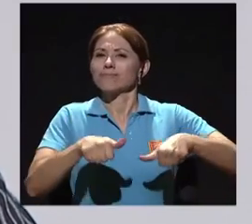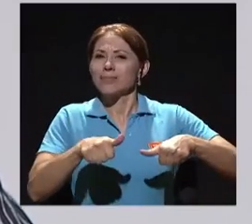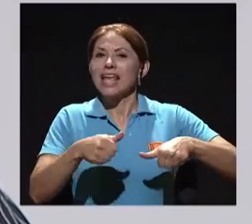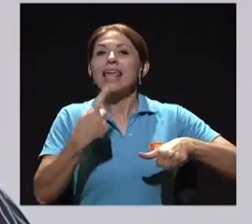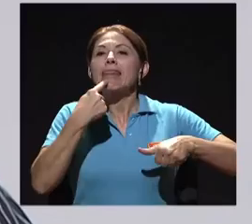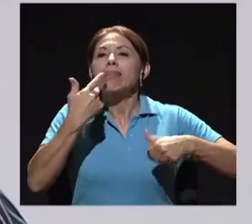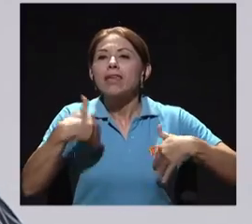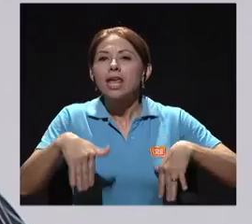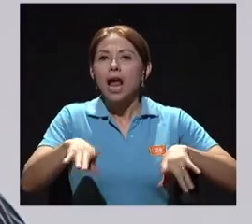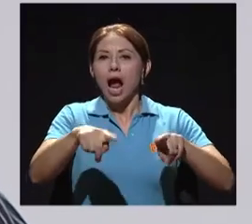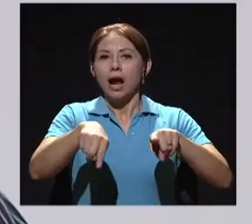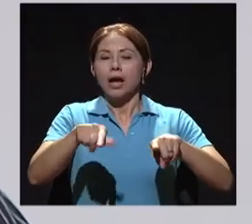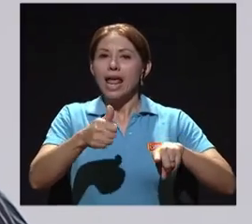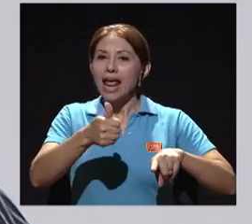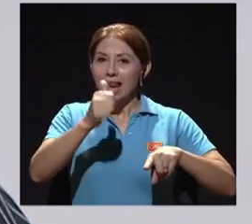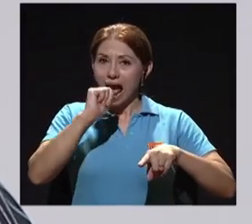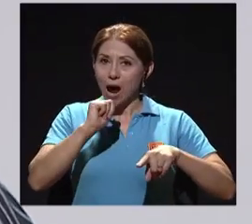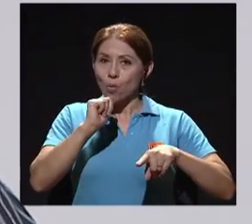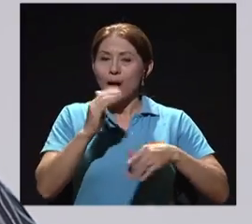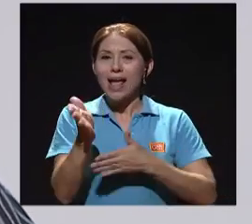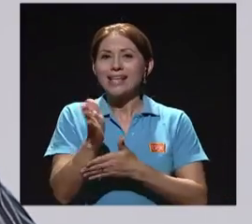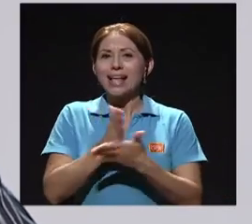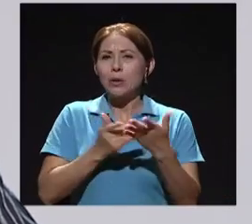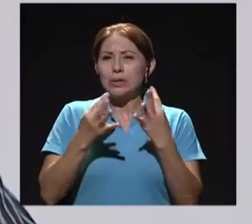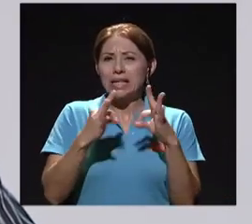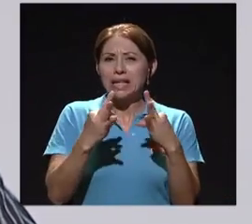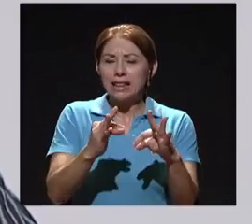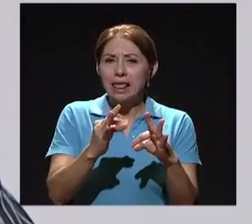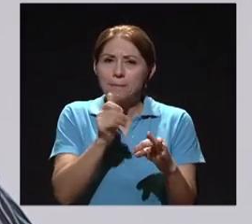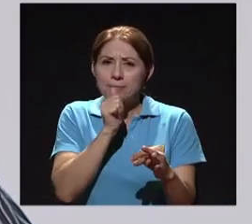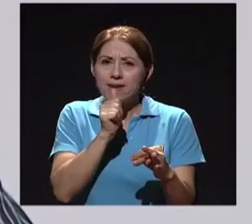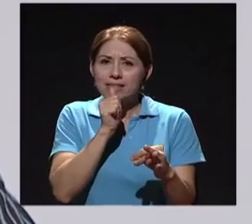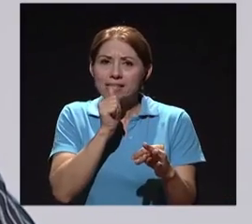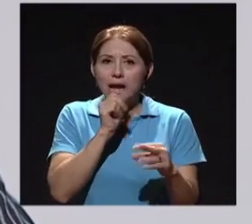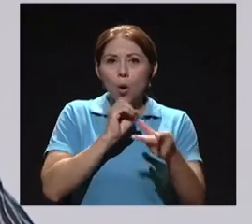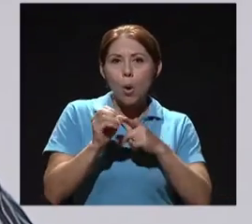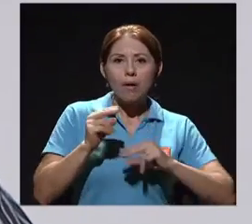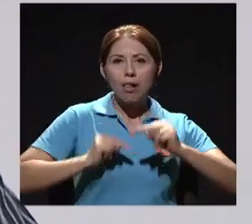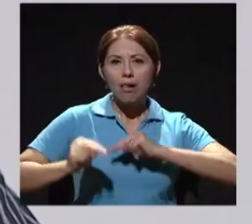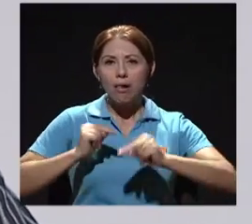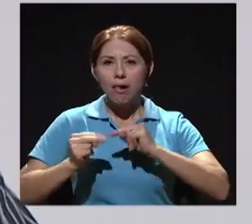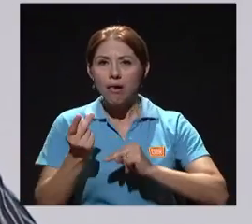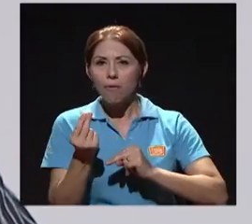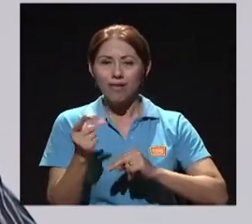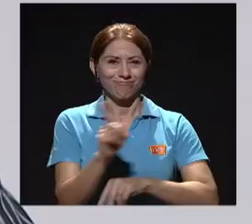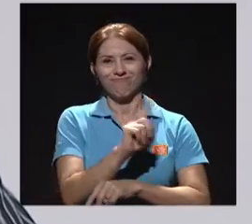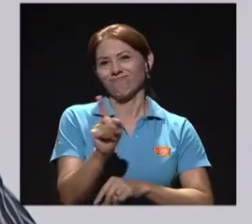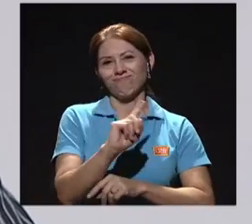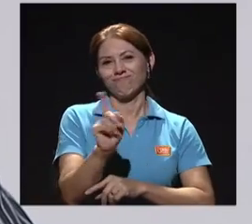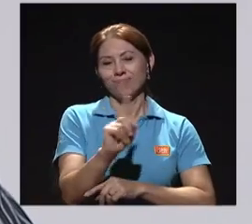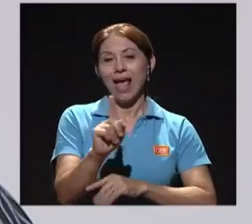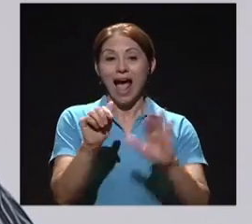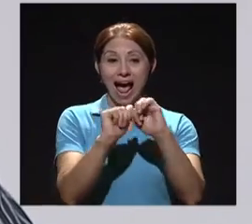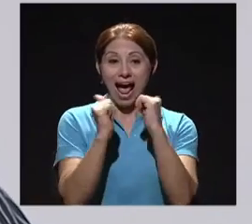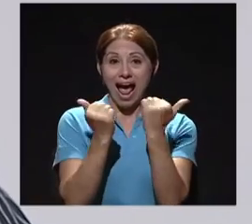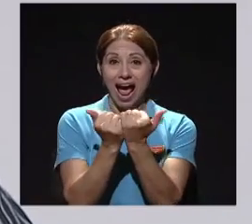de que digan que el agua es un bien que se trata de privatizar o comercializar de ninguna manera glass las